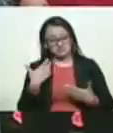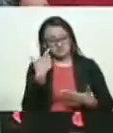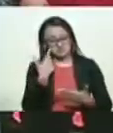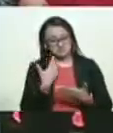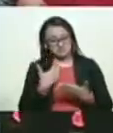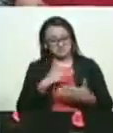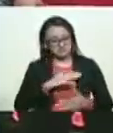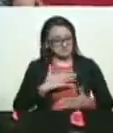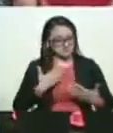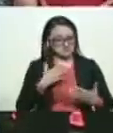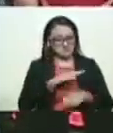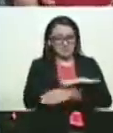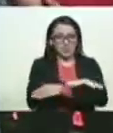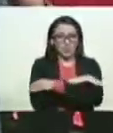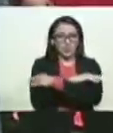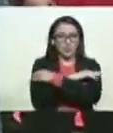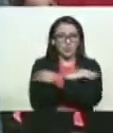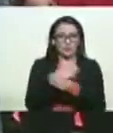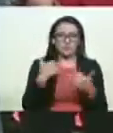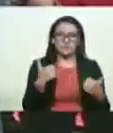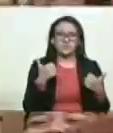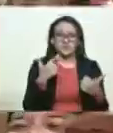para que me quiera probar